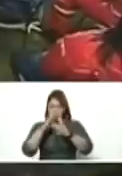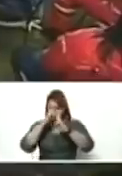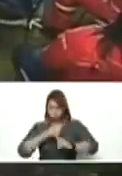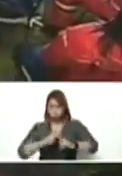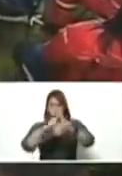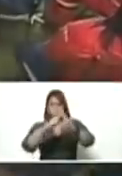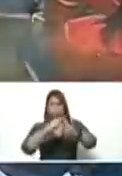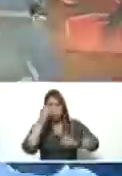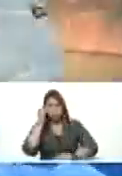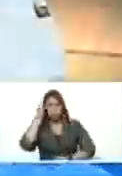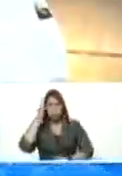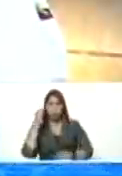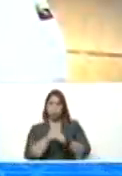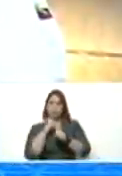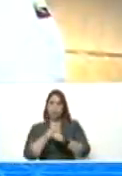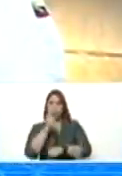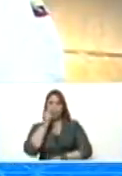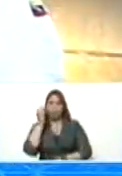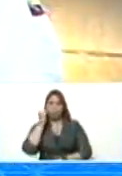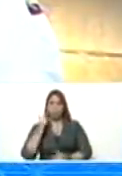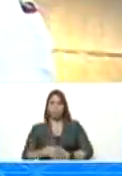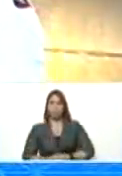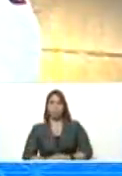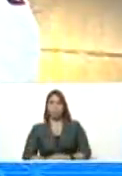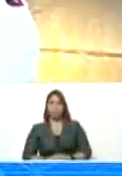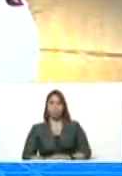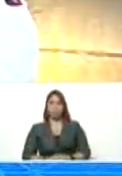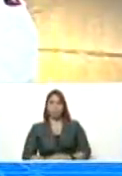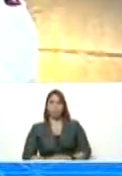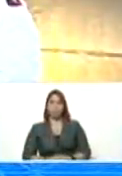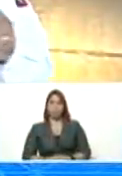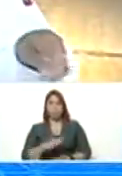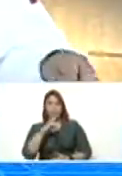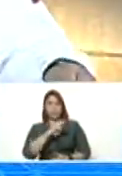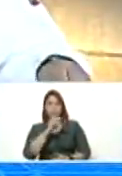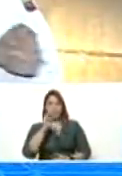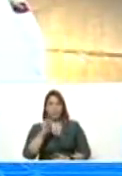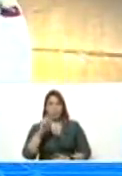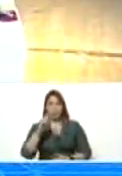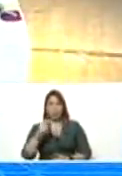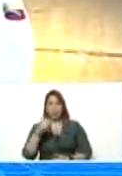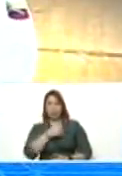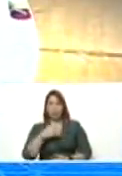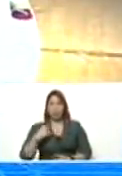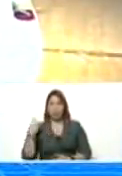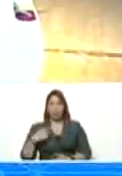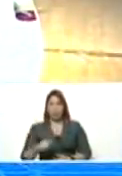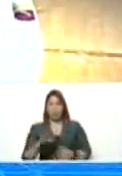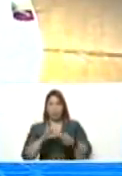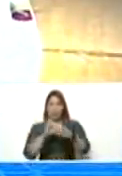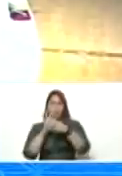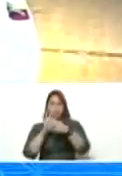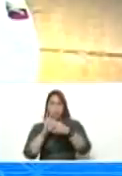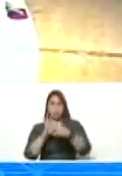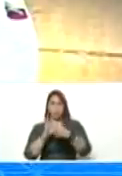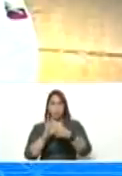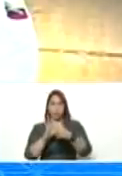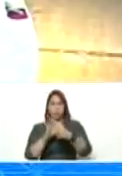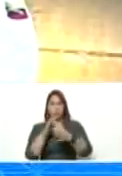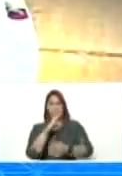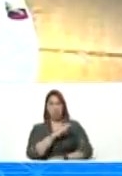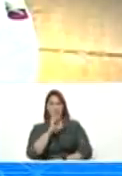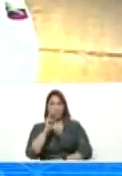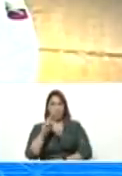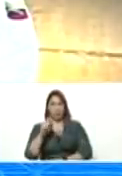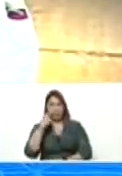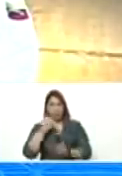honestidad, capacidad de trabajo. Los CPT, yo quiero tener una relación estrecha con los CPT.